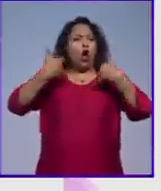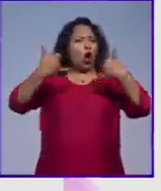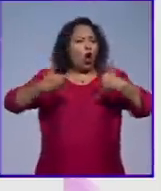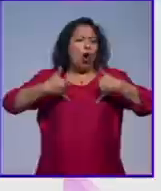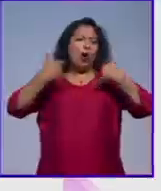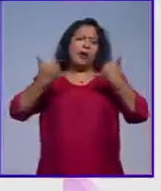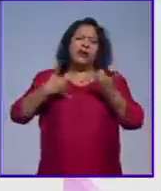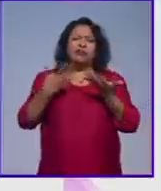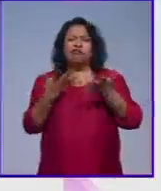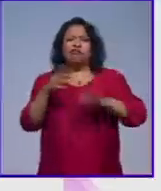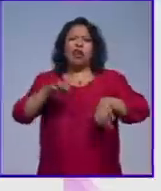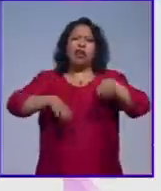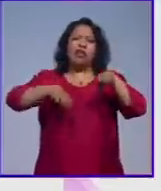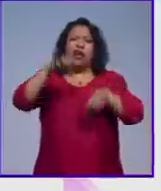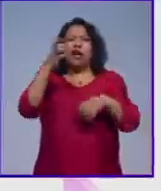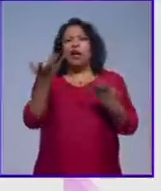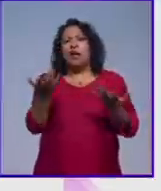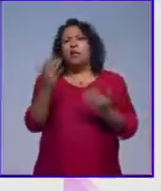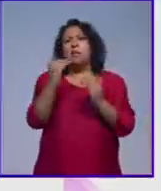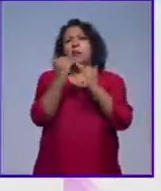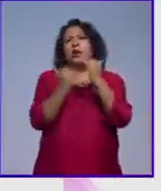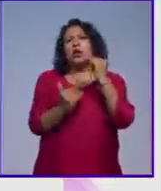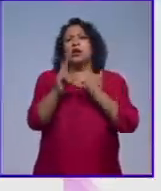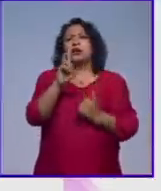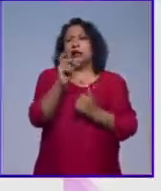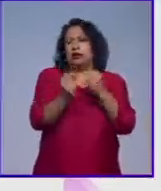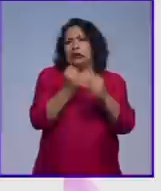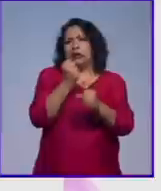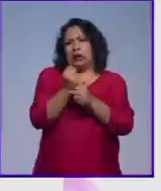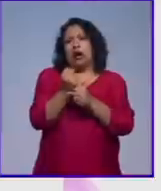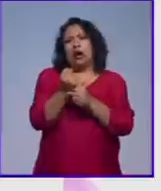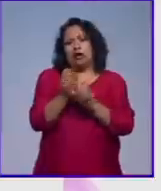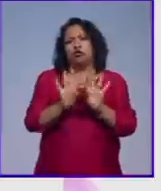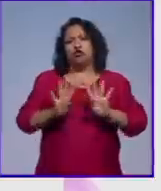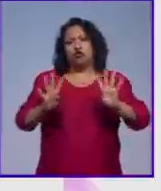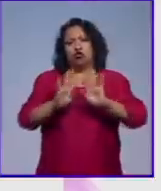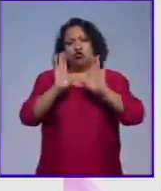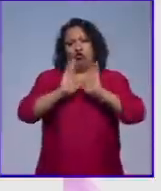Hay gente muy joven que está menor de los 30 años.